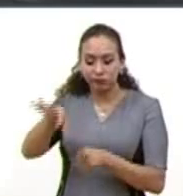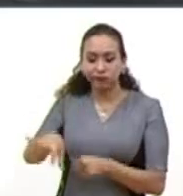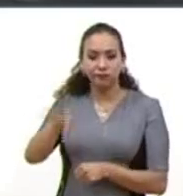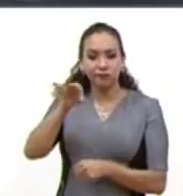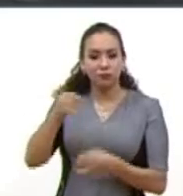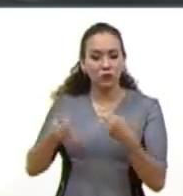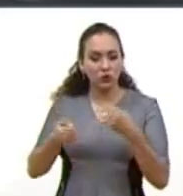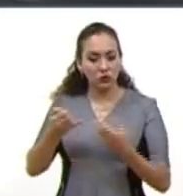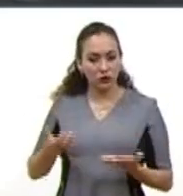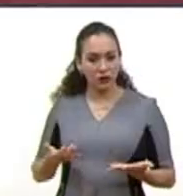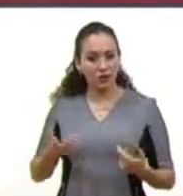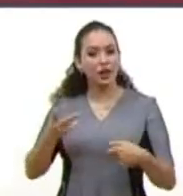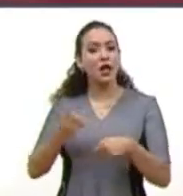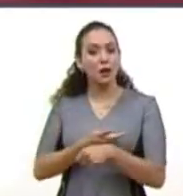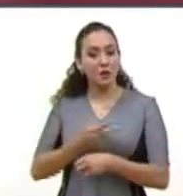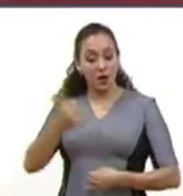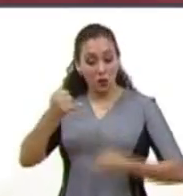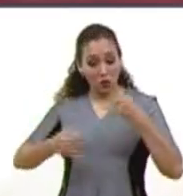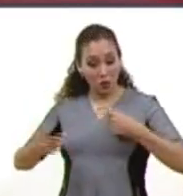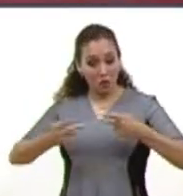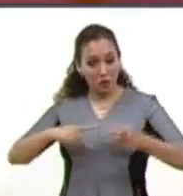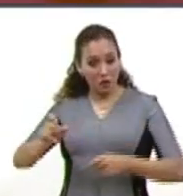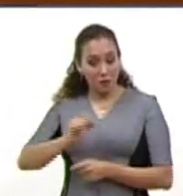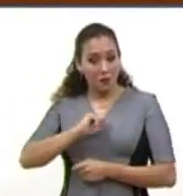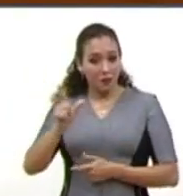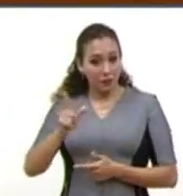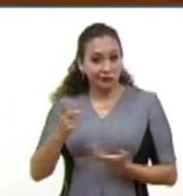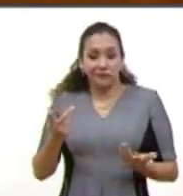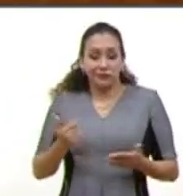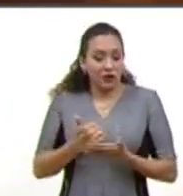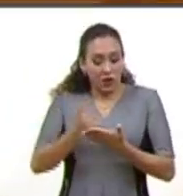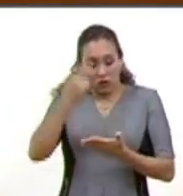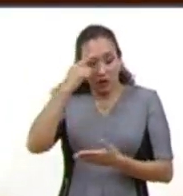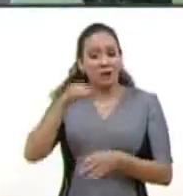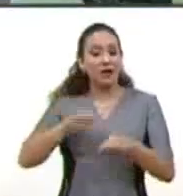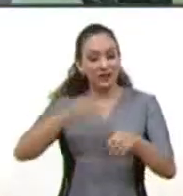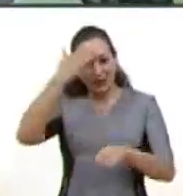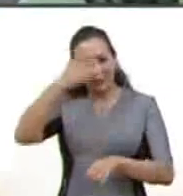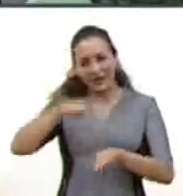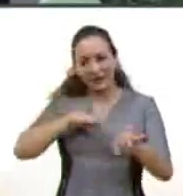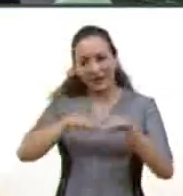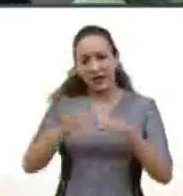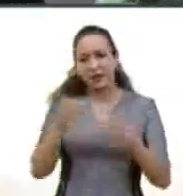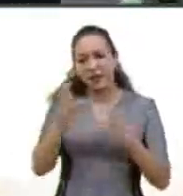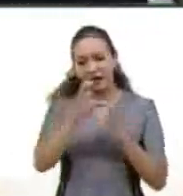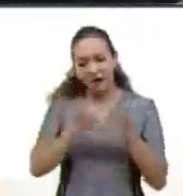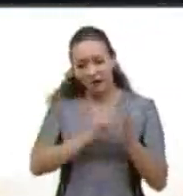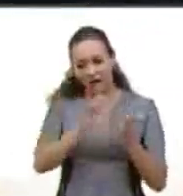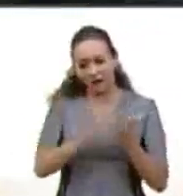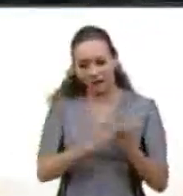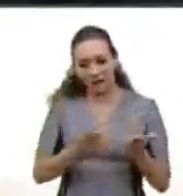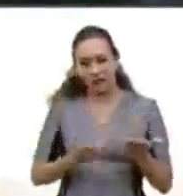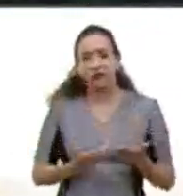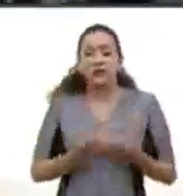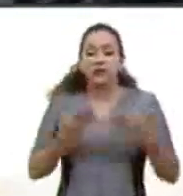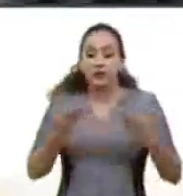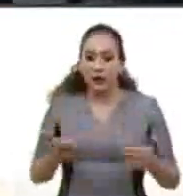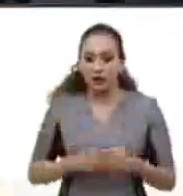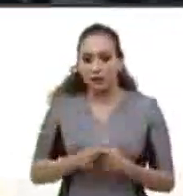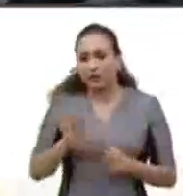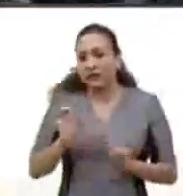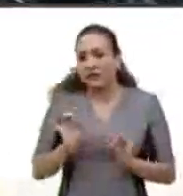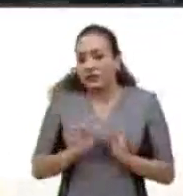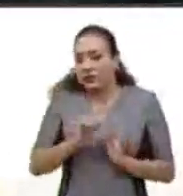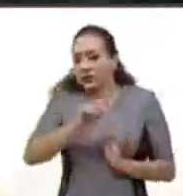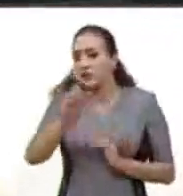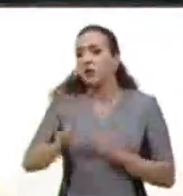debilitando la autonomía e independencia judicial. Además, desaparece al Consejo de la Judicatura Federal y existe el riesgo de que se reduzcan